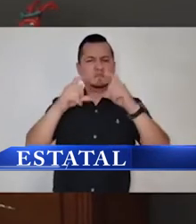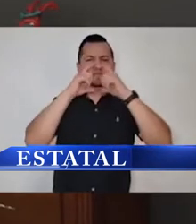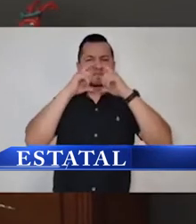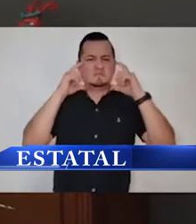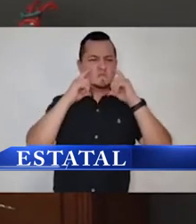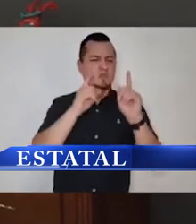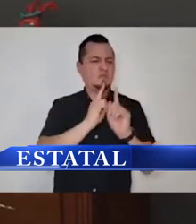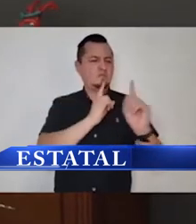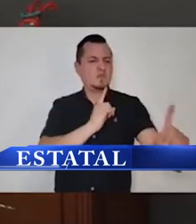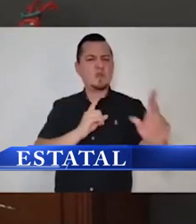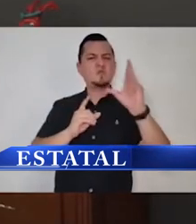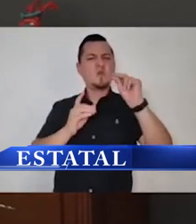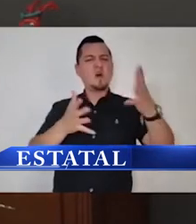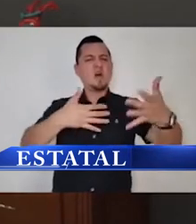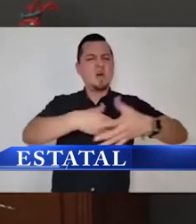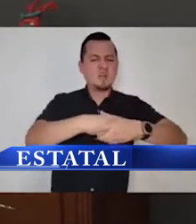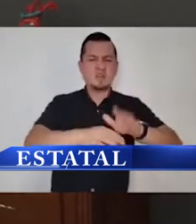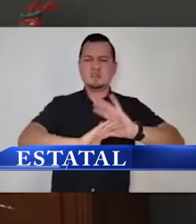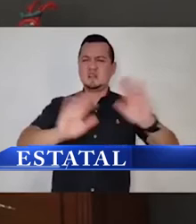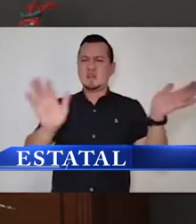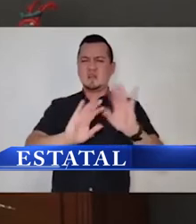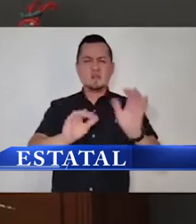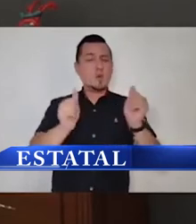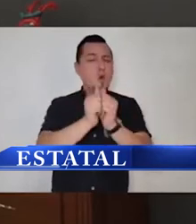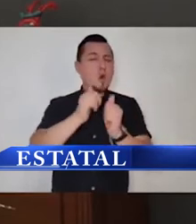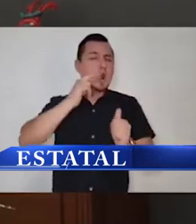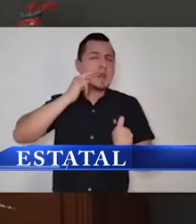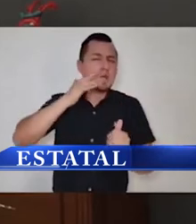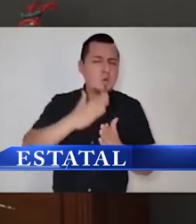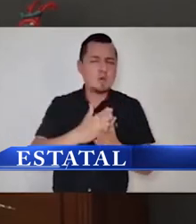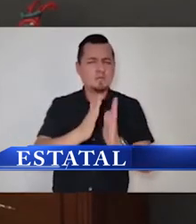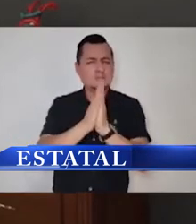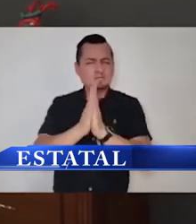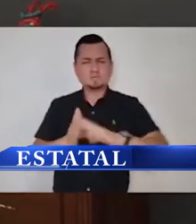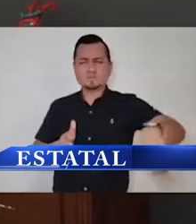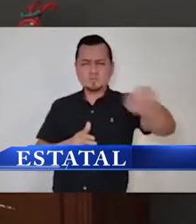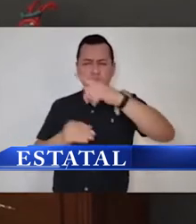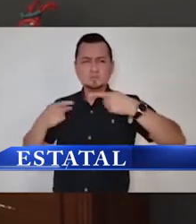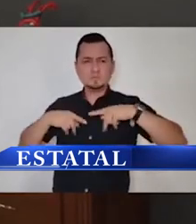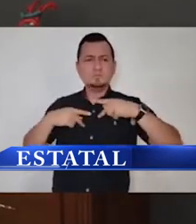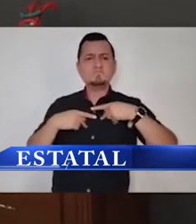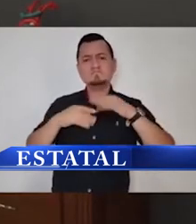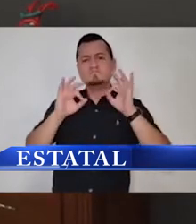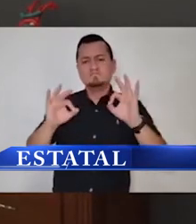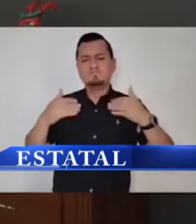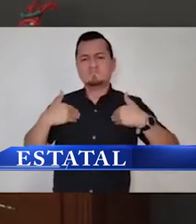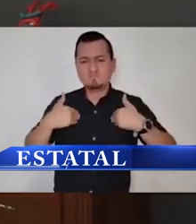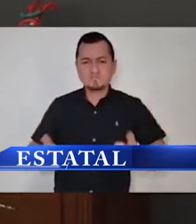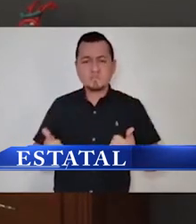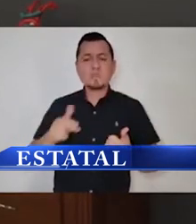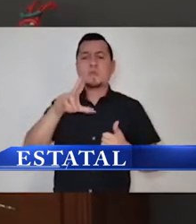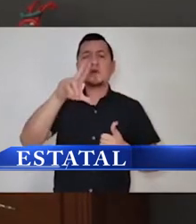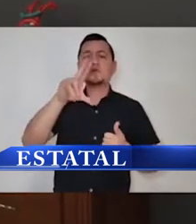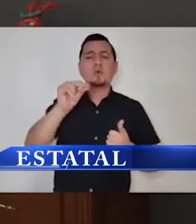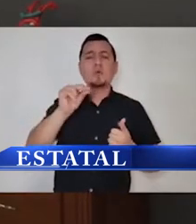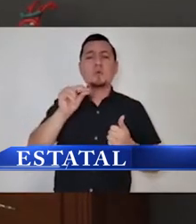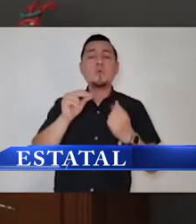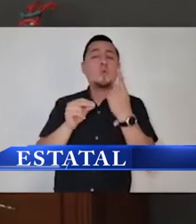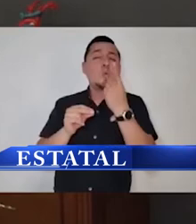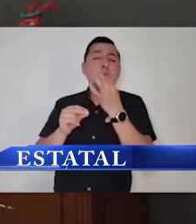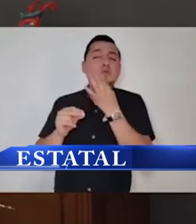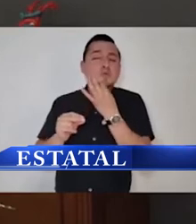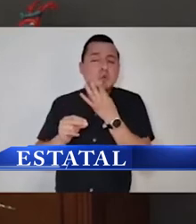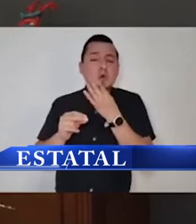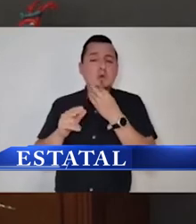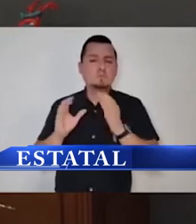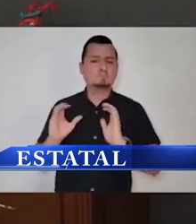distancia, pero además con responsabilidad y solidaridad con quienes no han dejado un minuto